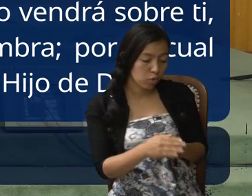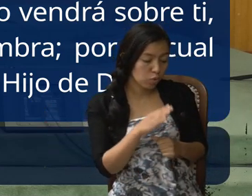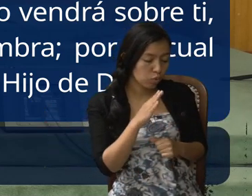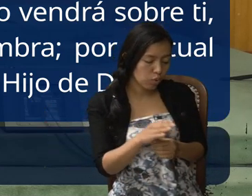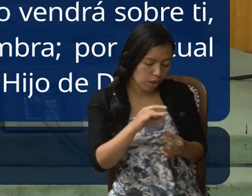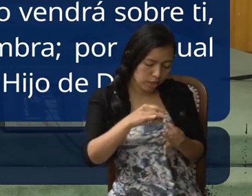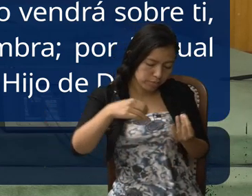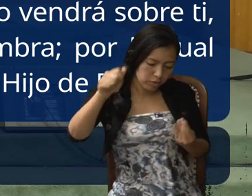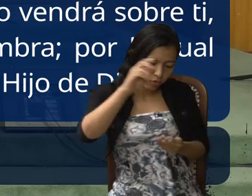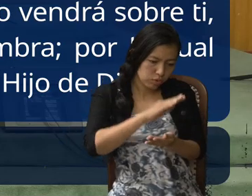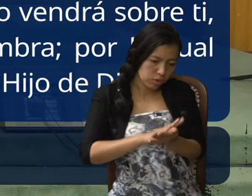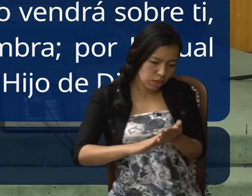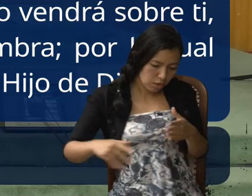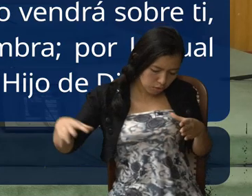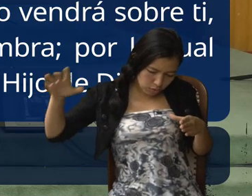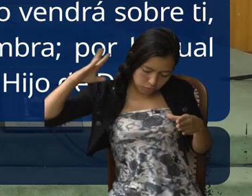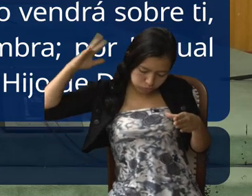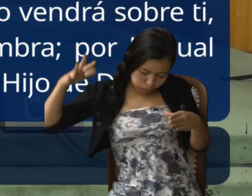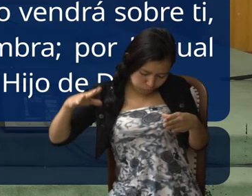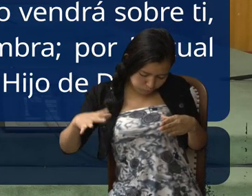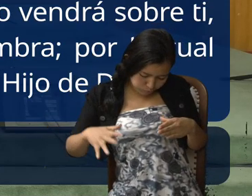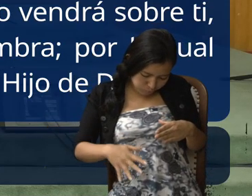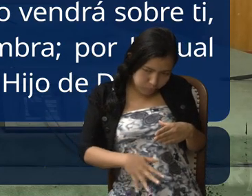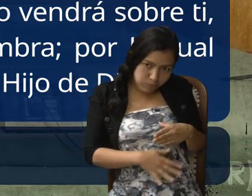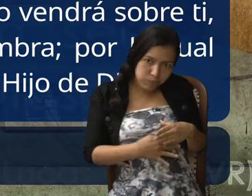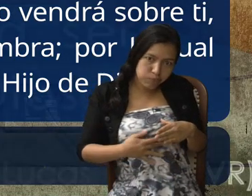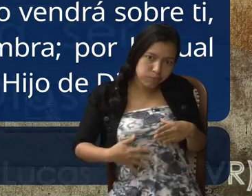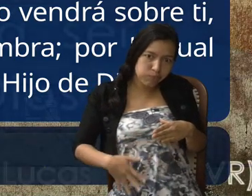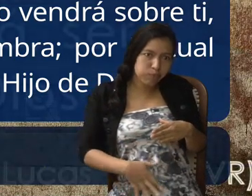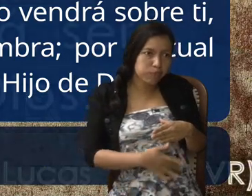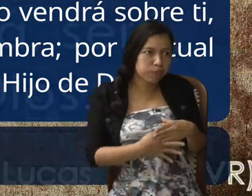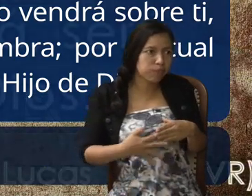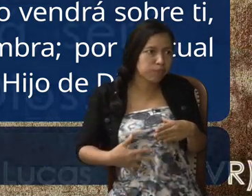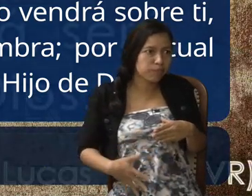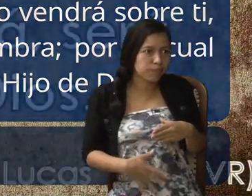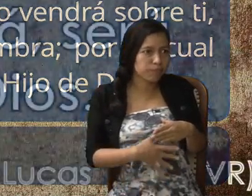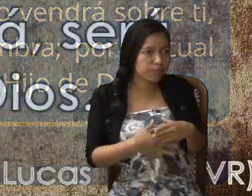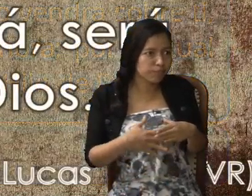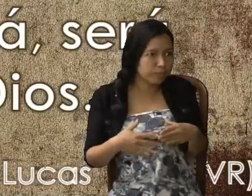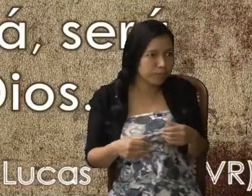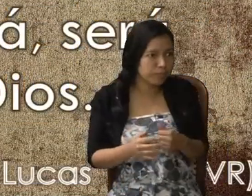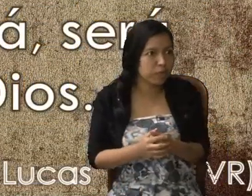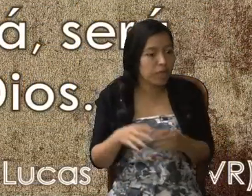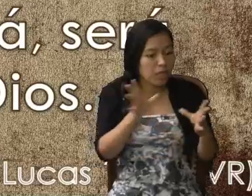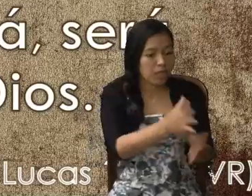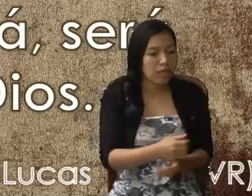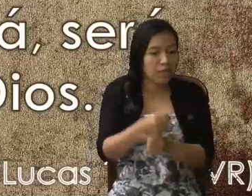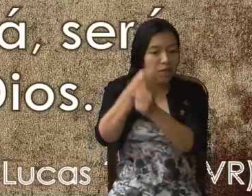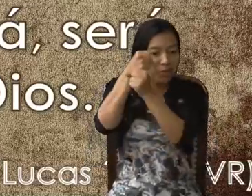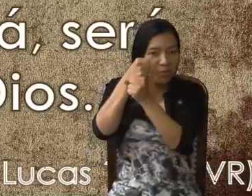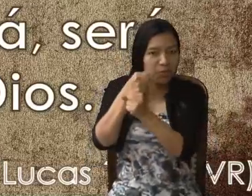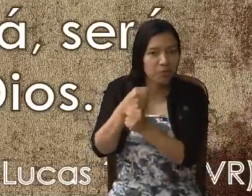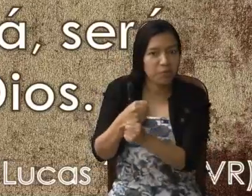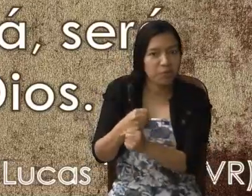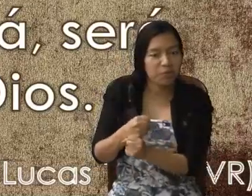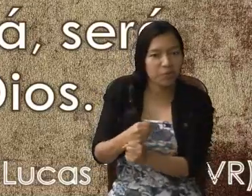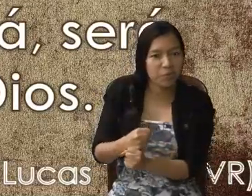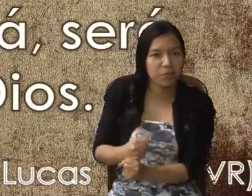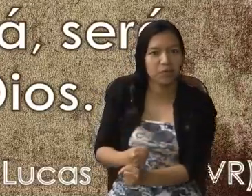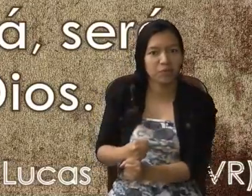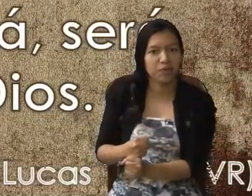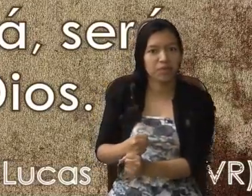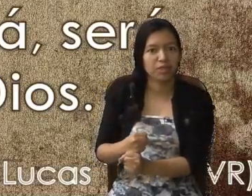Espíritu Santo vendrá sobre ti. Amén. Y el poder del Altísimo te cubrirá con su